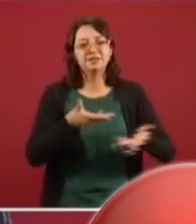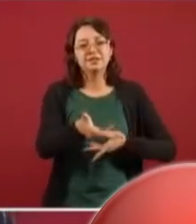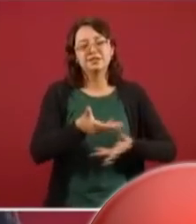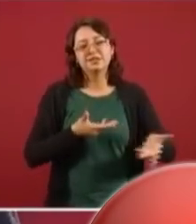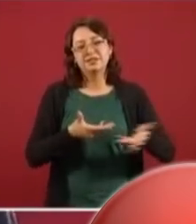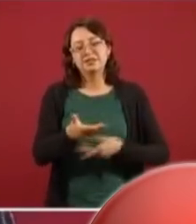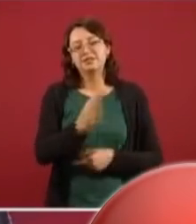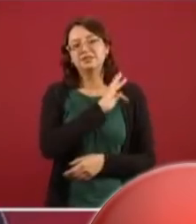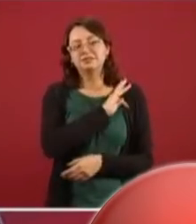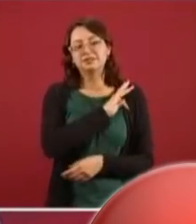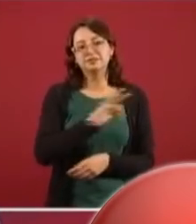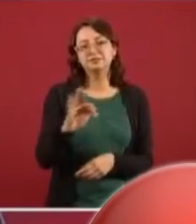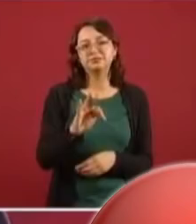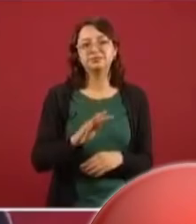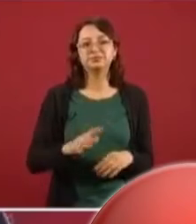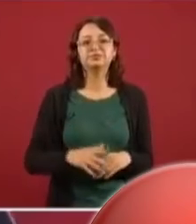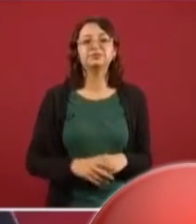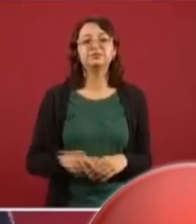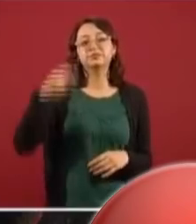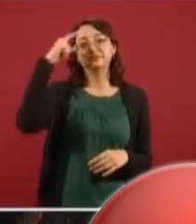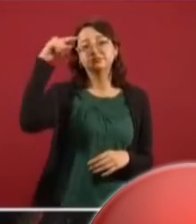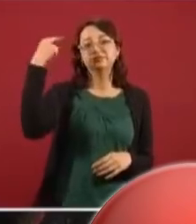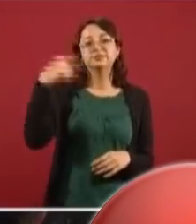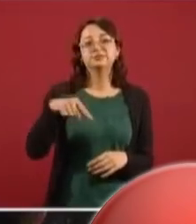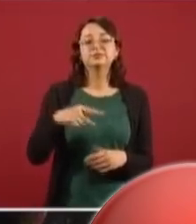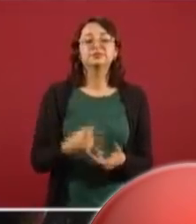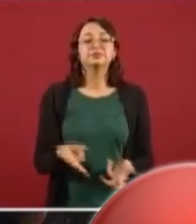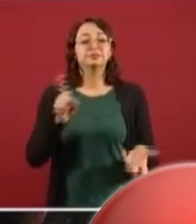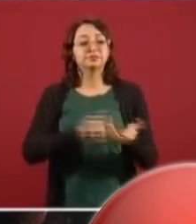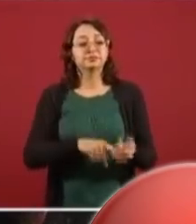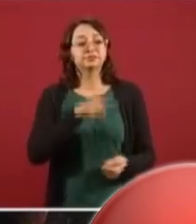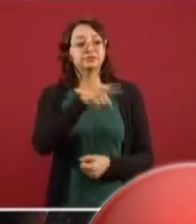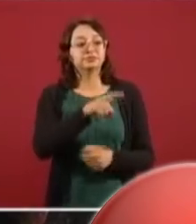para que las instalaciones